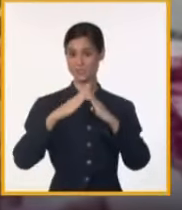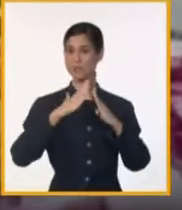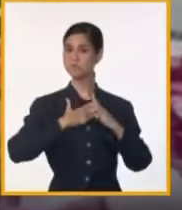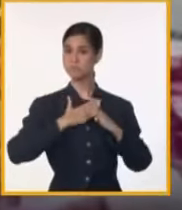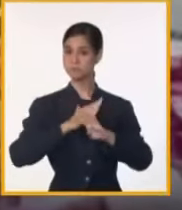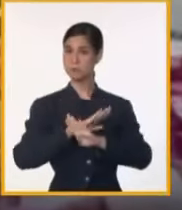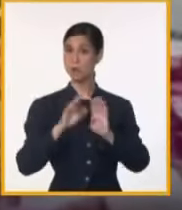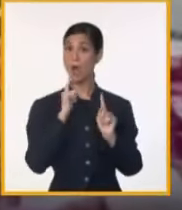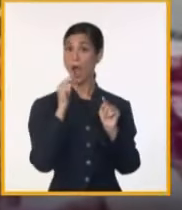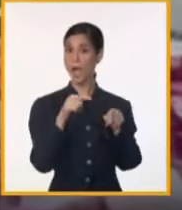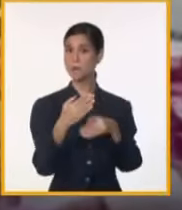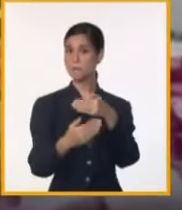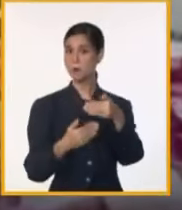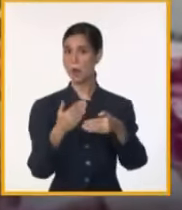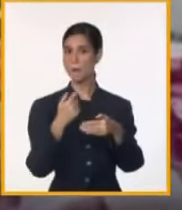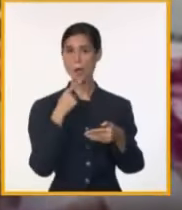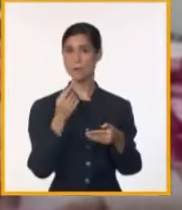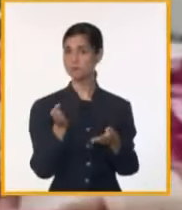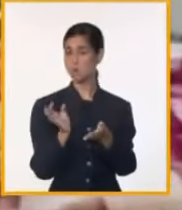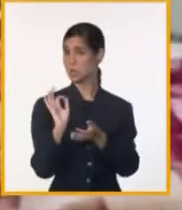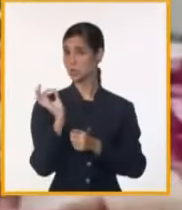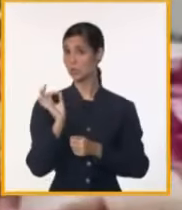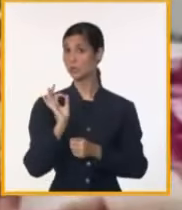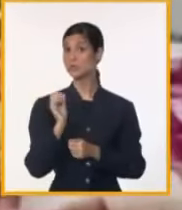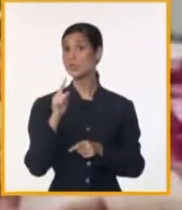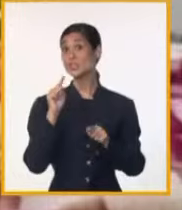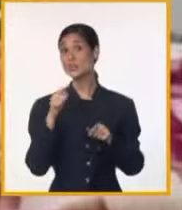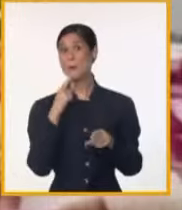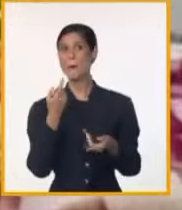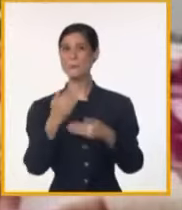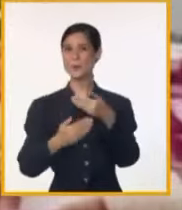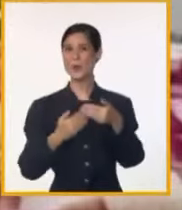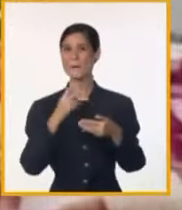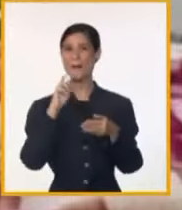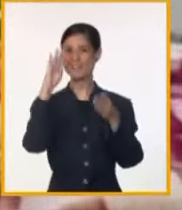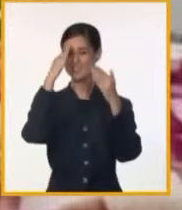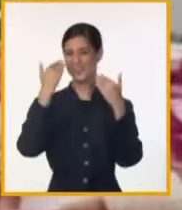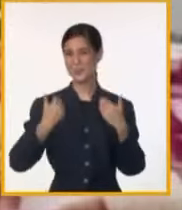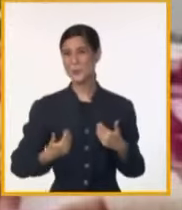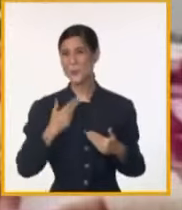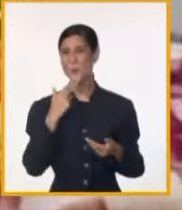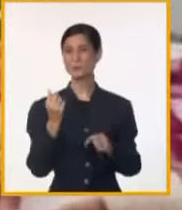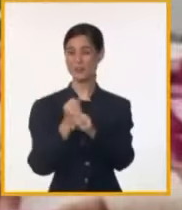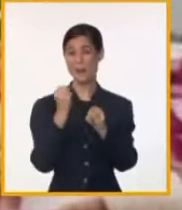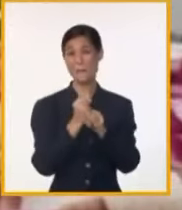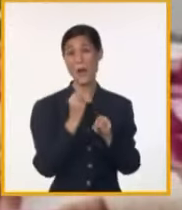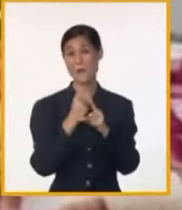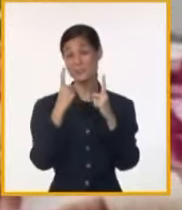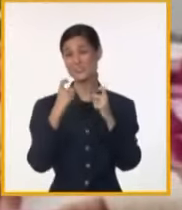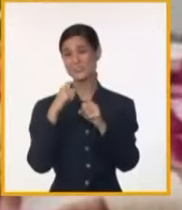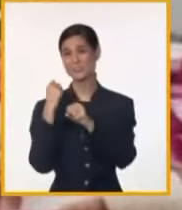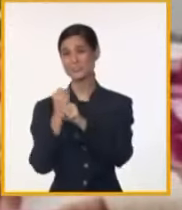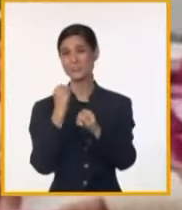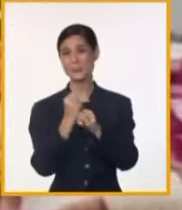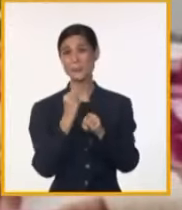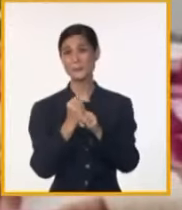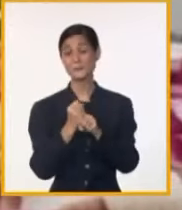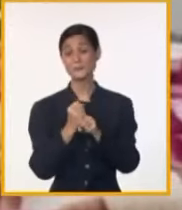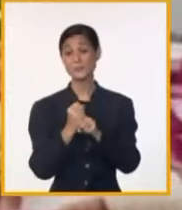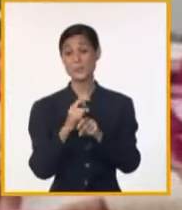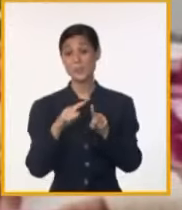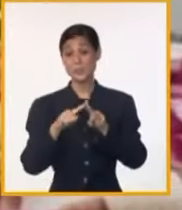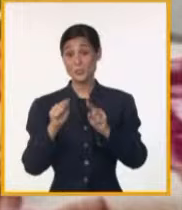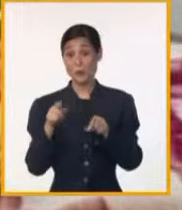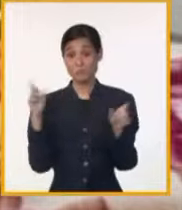nada que ver con esto tengo problemas de salud y me ocupo de mi negocio Busco ganarme la vida no esperaba